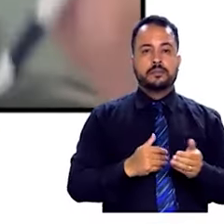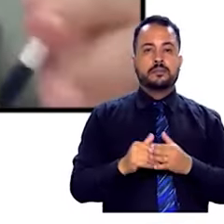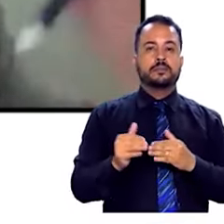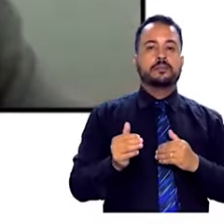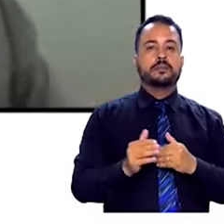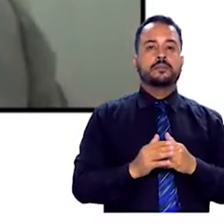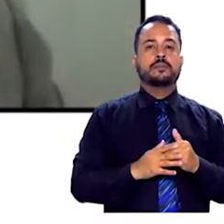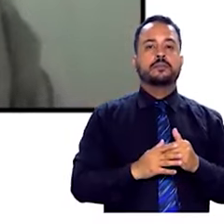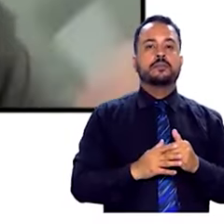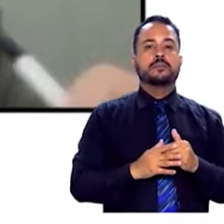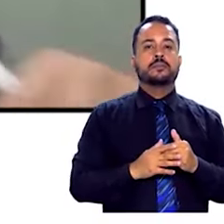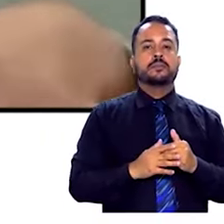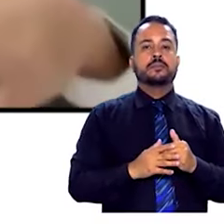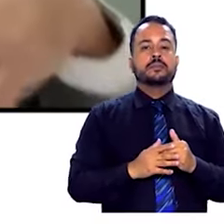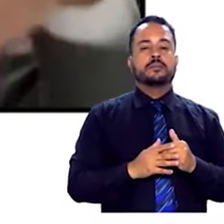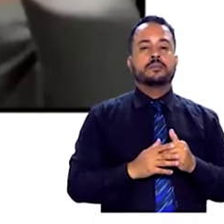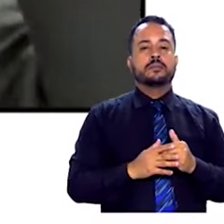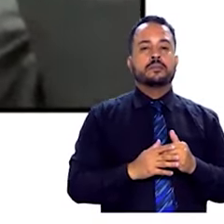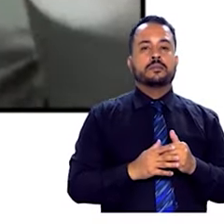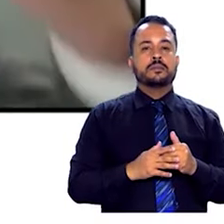resuelta a fa